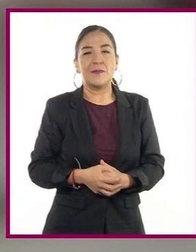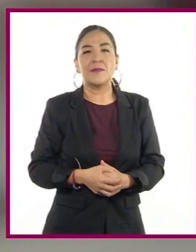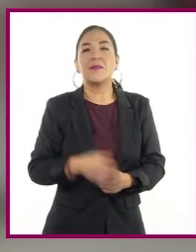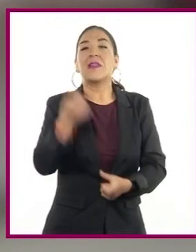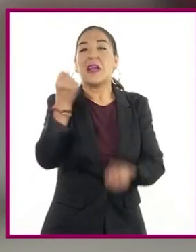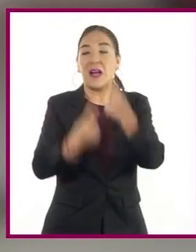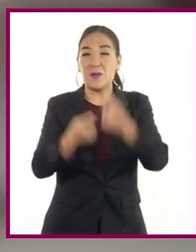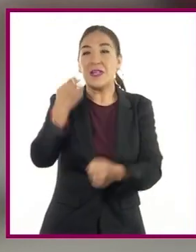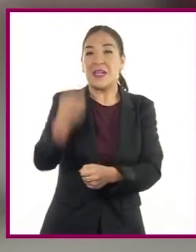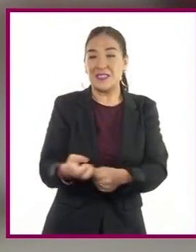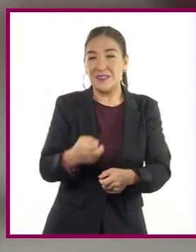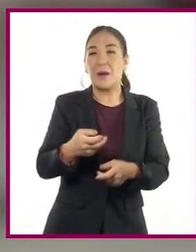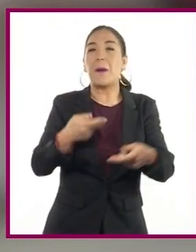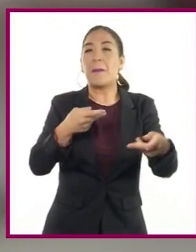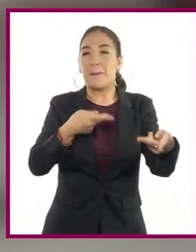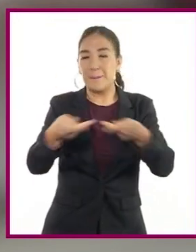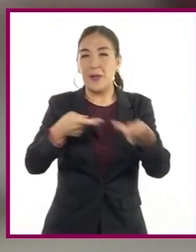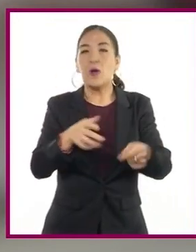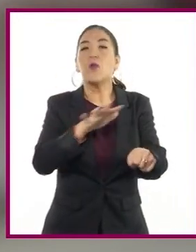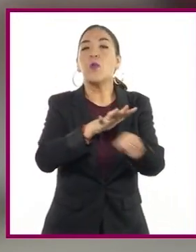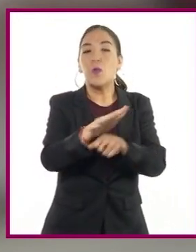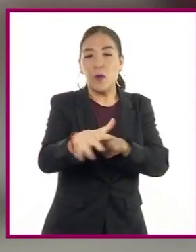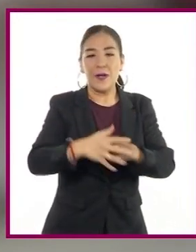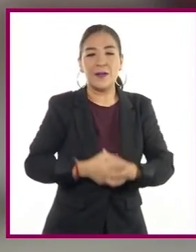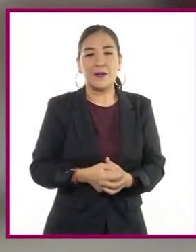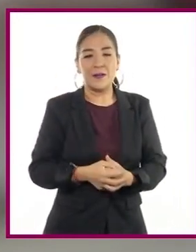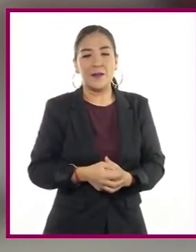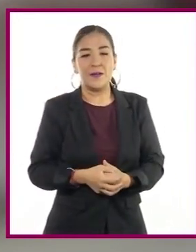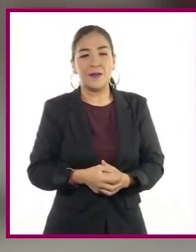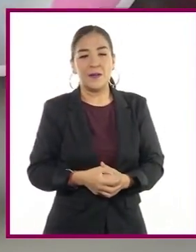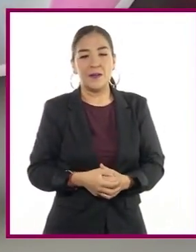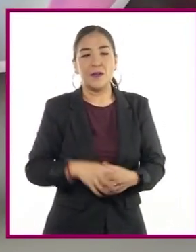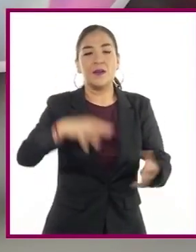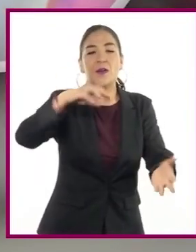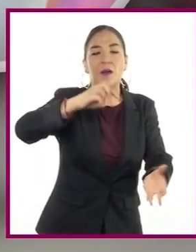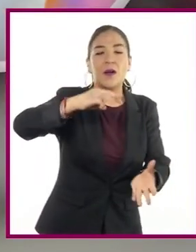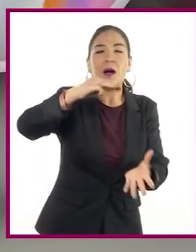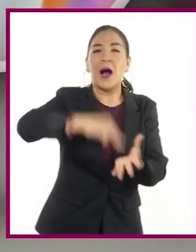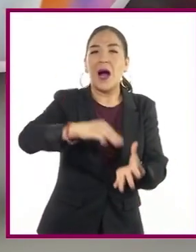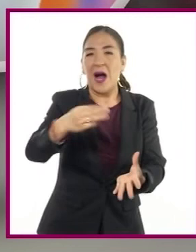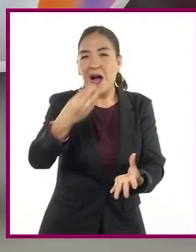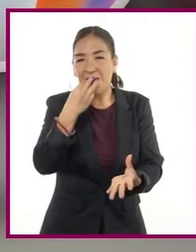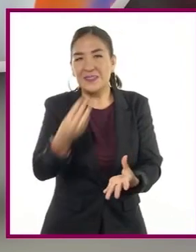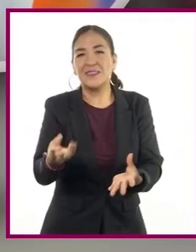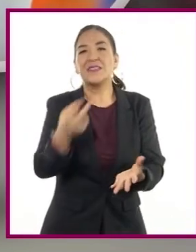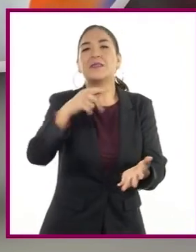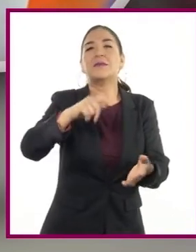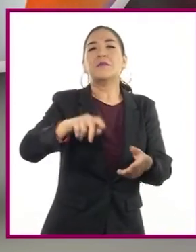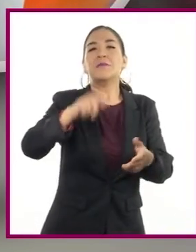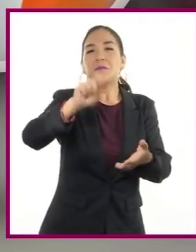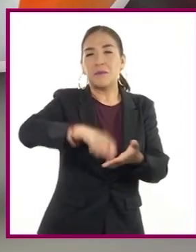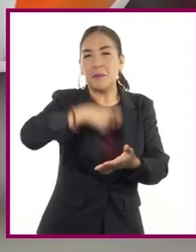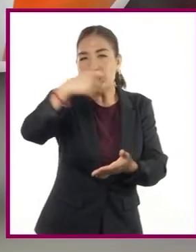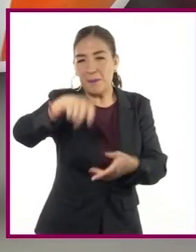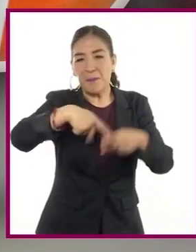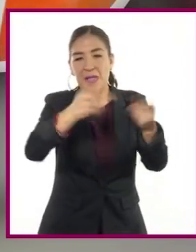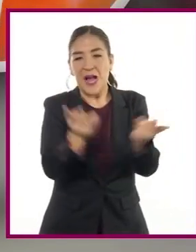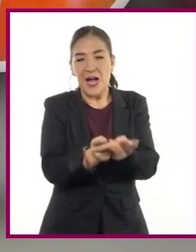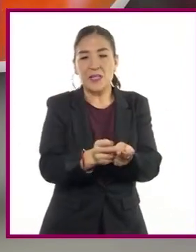Algunos de estos productos son, por ejemplo, cubiertos, platos,